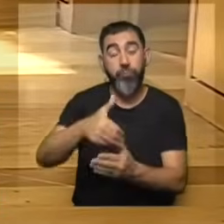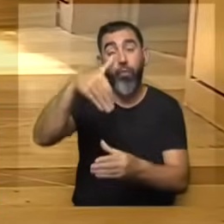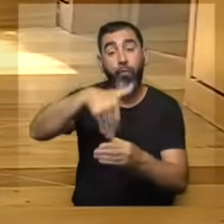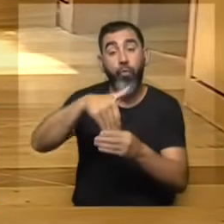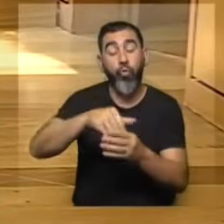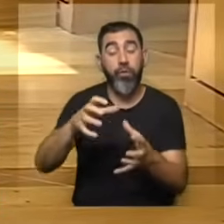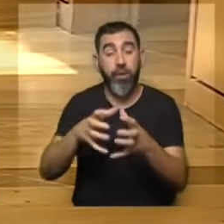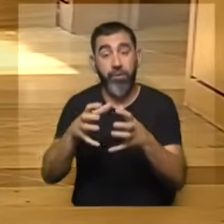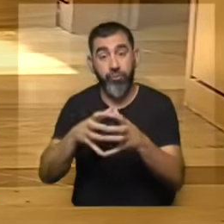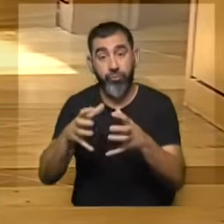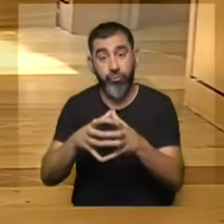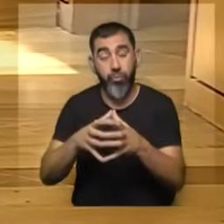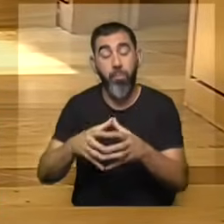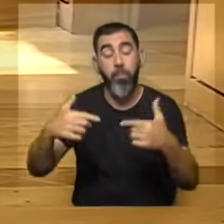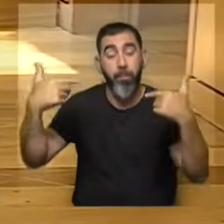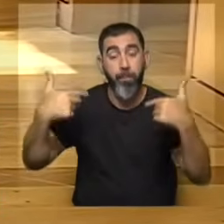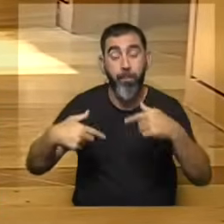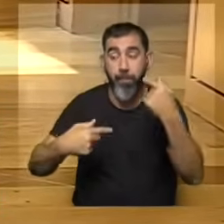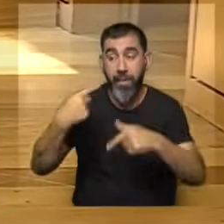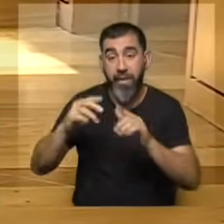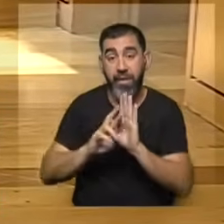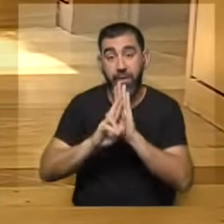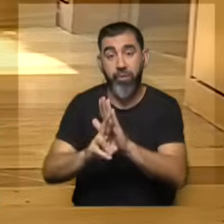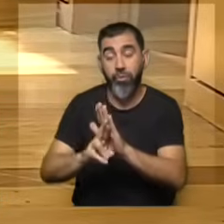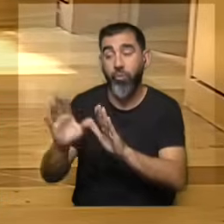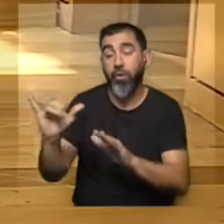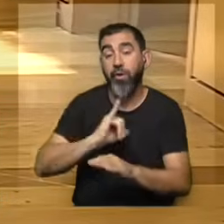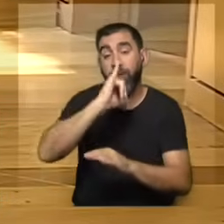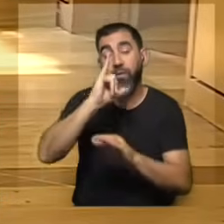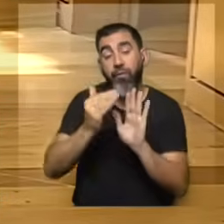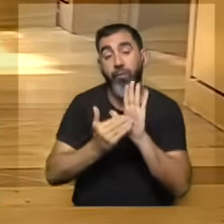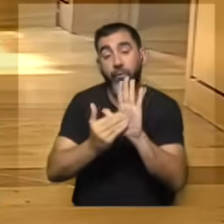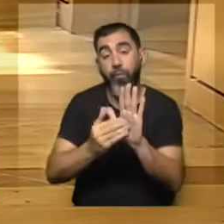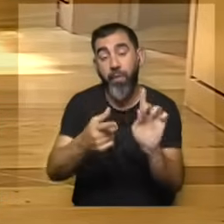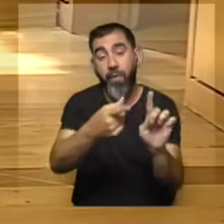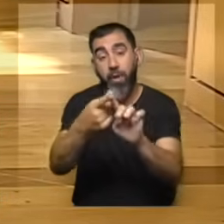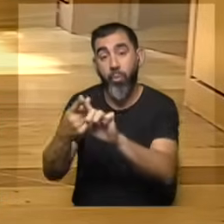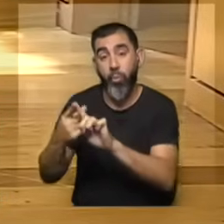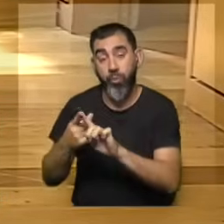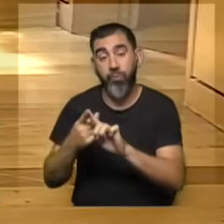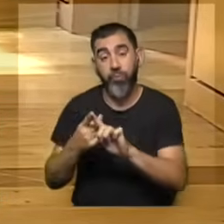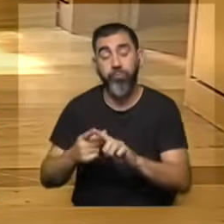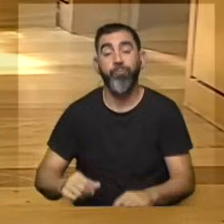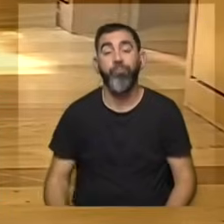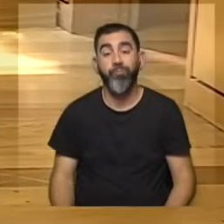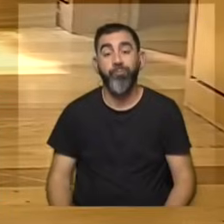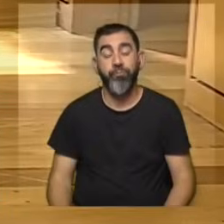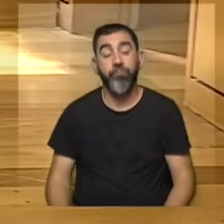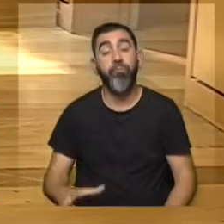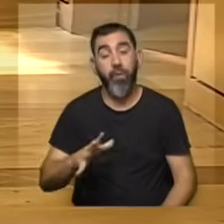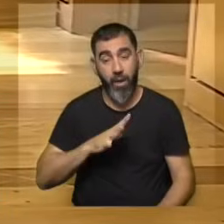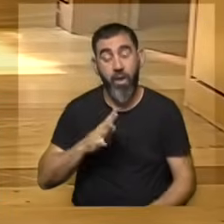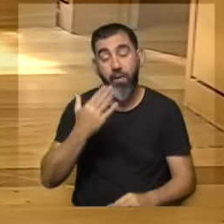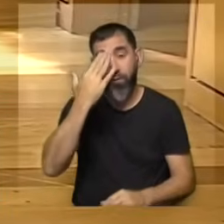electoral con sus ministros trajeron un informe sobre este acuerdo que tienen reiteramos las bancadas